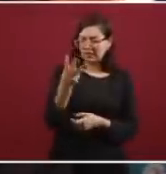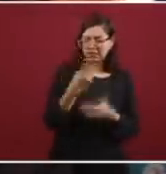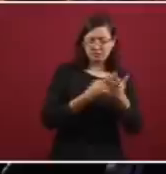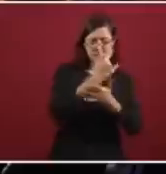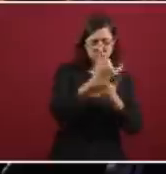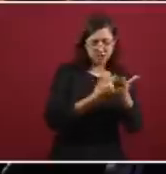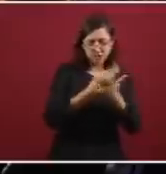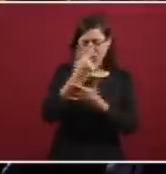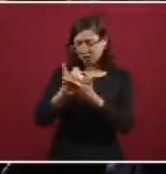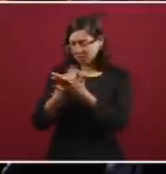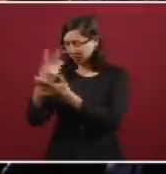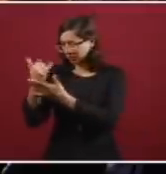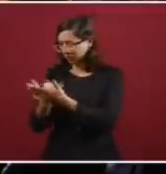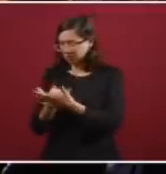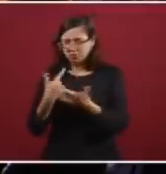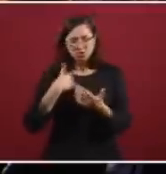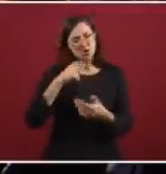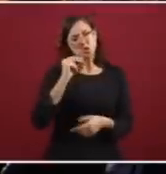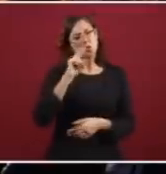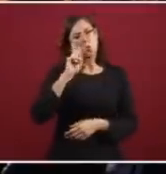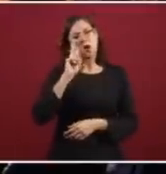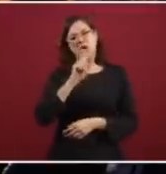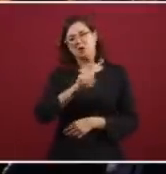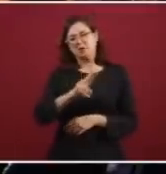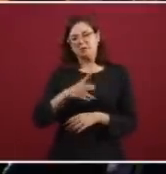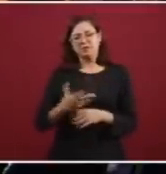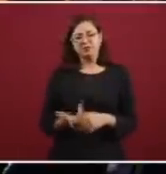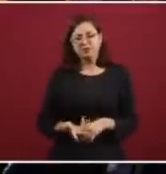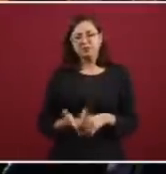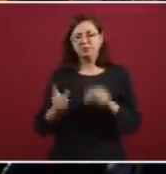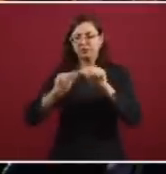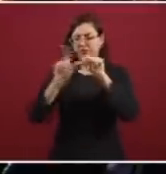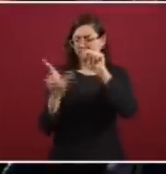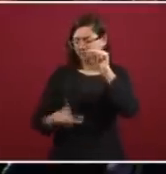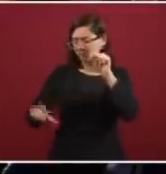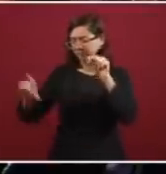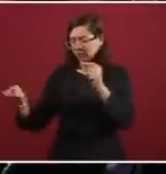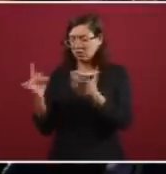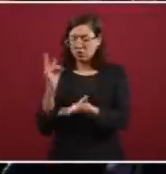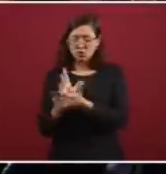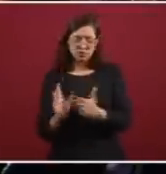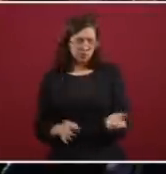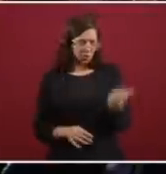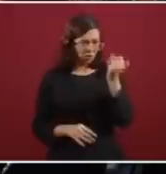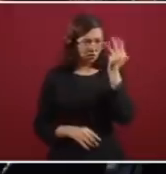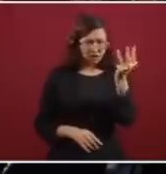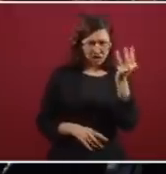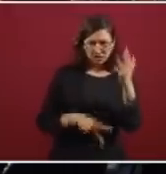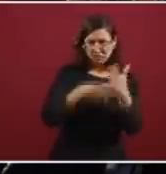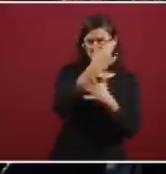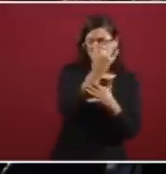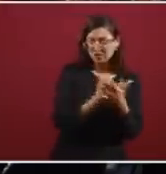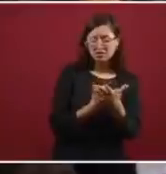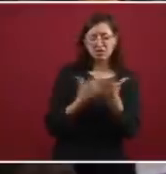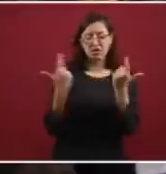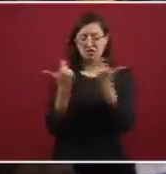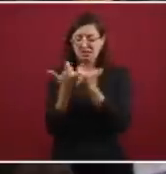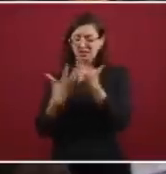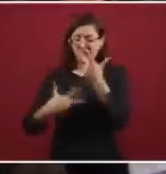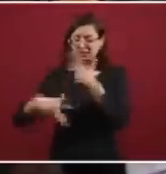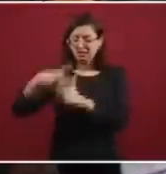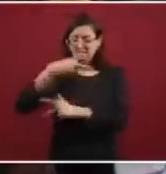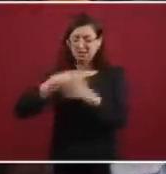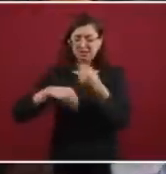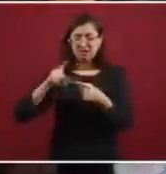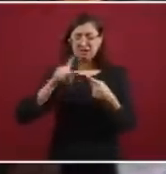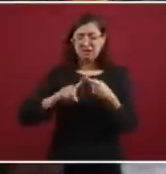emblemáticos. Y no es México nada más los tres proyectos emblemáticos. Economía,